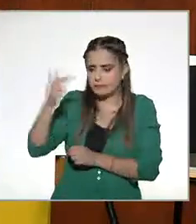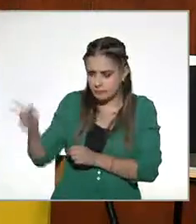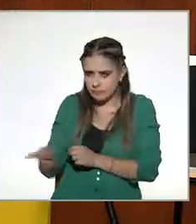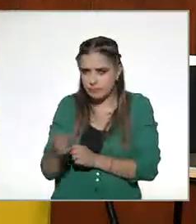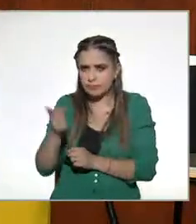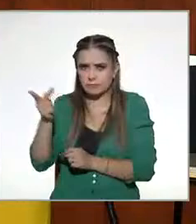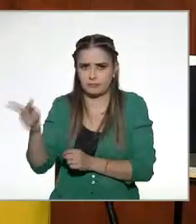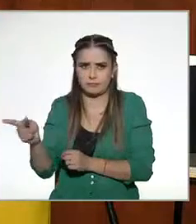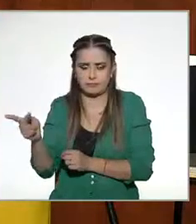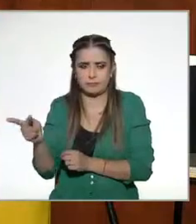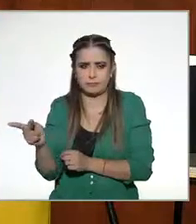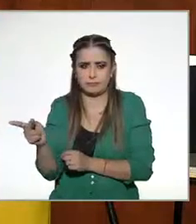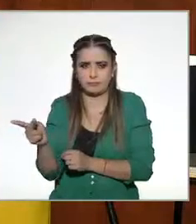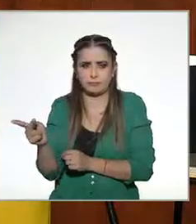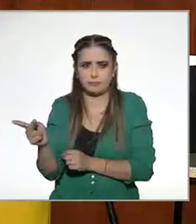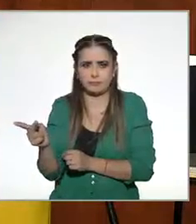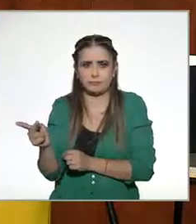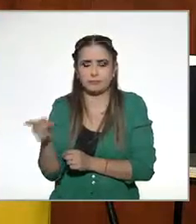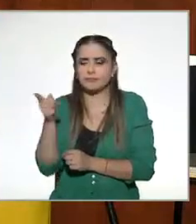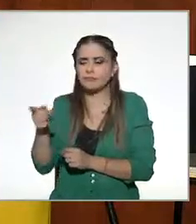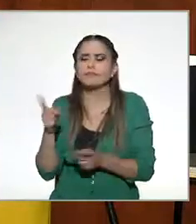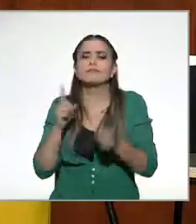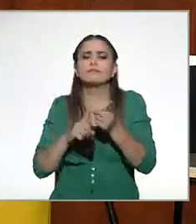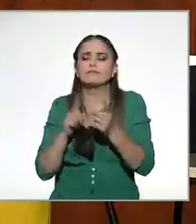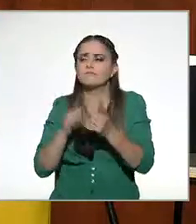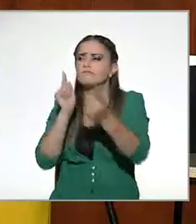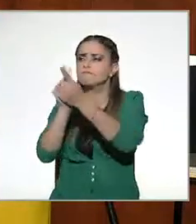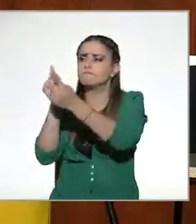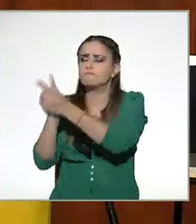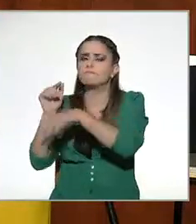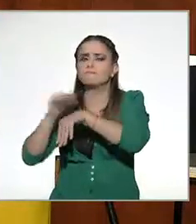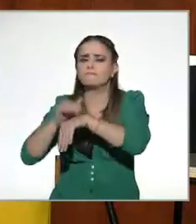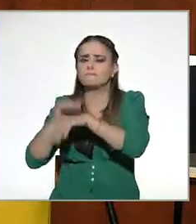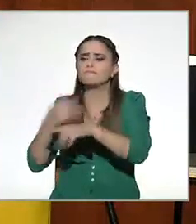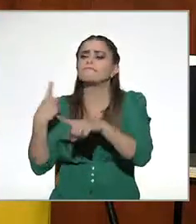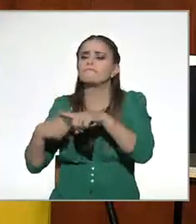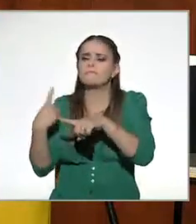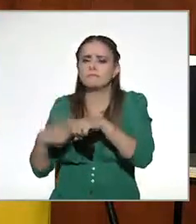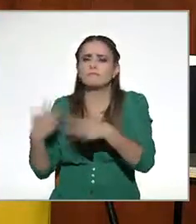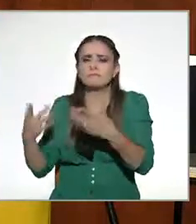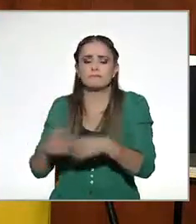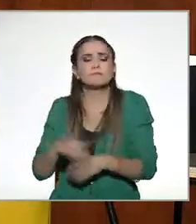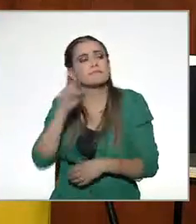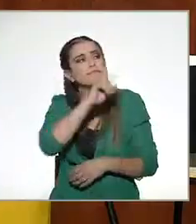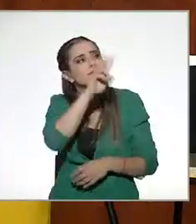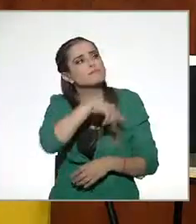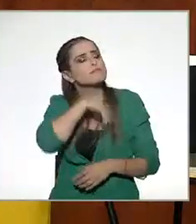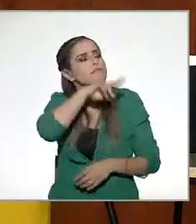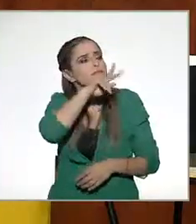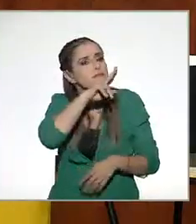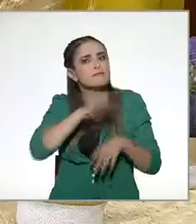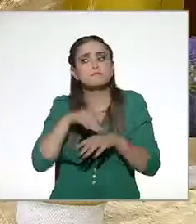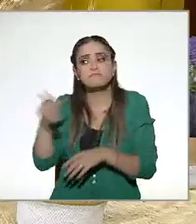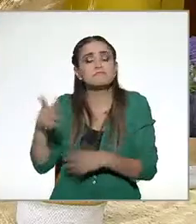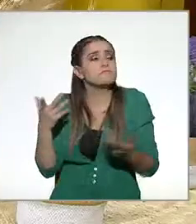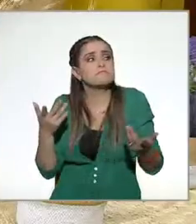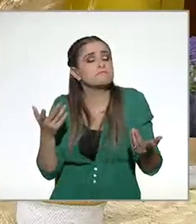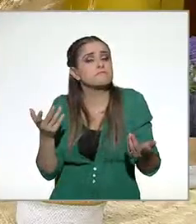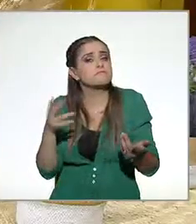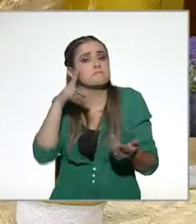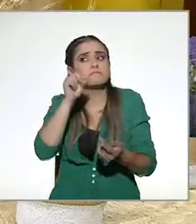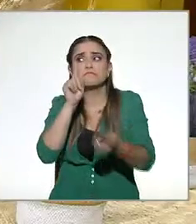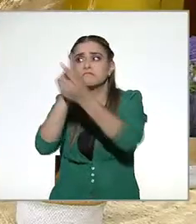espacios donde interactúan, y entonces cuando me dicen, bueno, es que mi preocupación es que no está a lo mejor